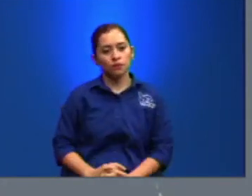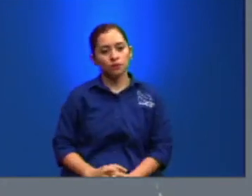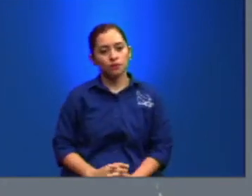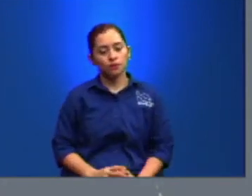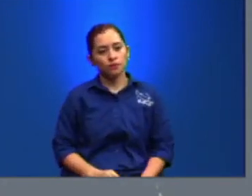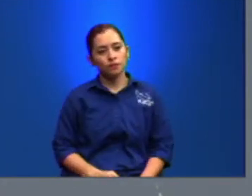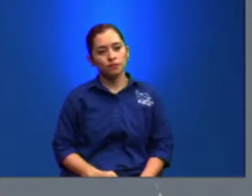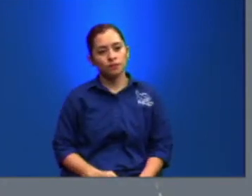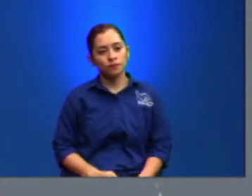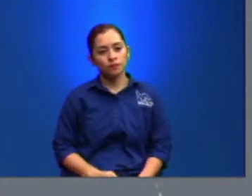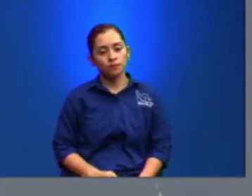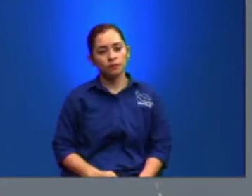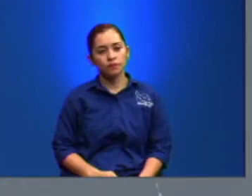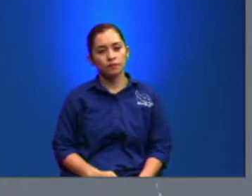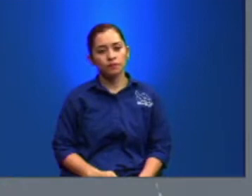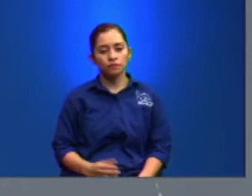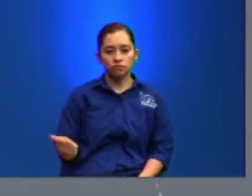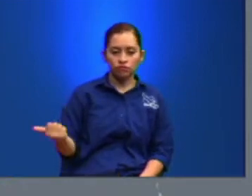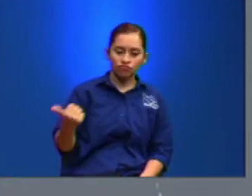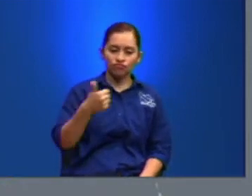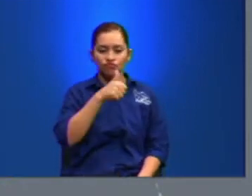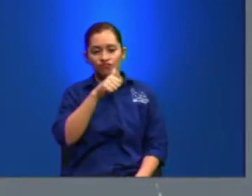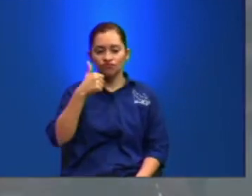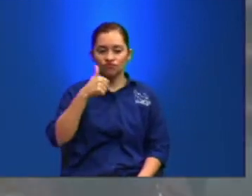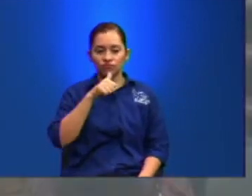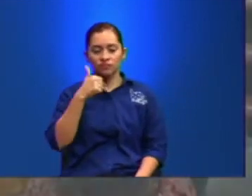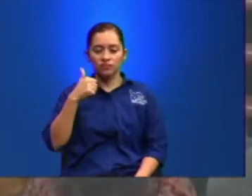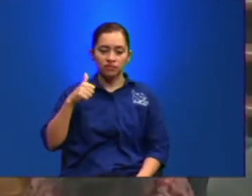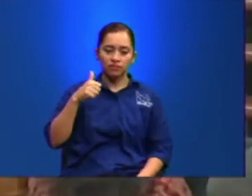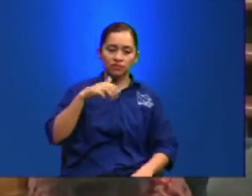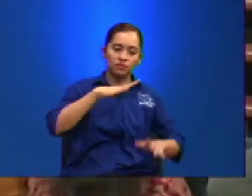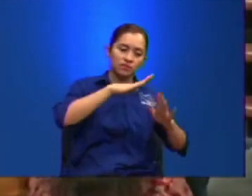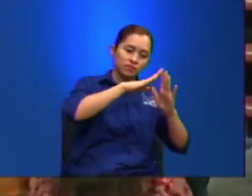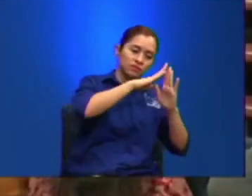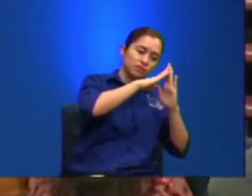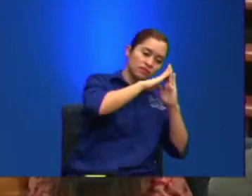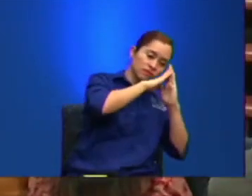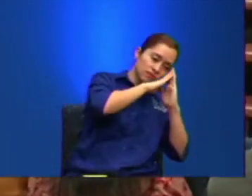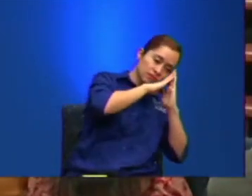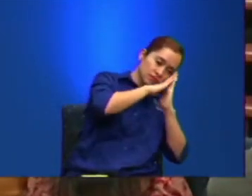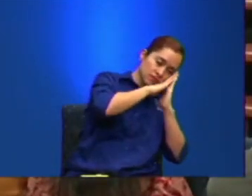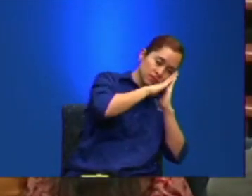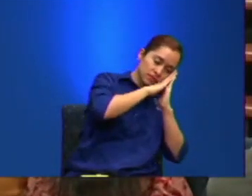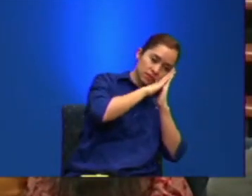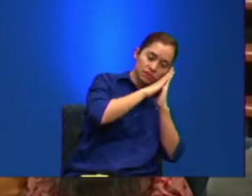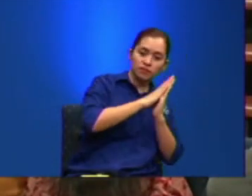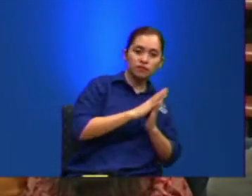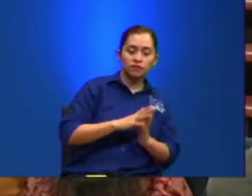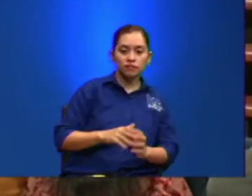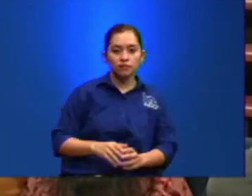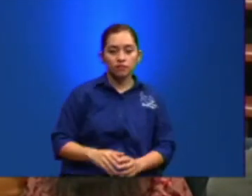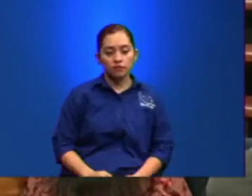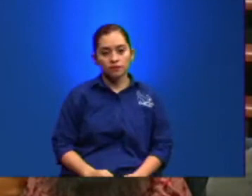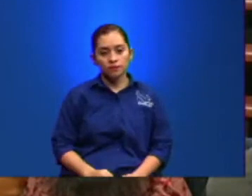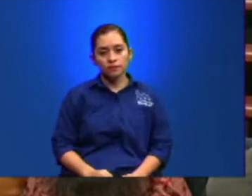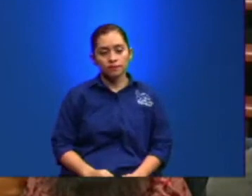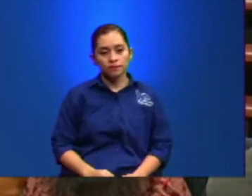de hecho sus tragos porque si hubiera sido un sueño normal se hubiera dado cuenta si su hijo quería agredirlo